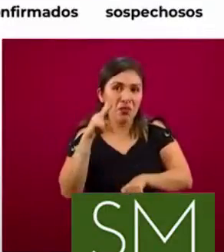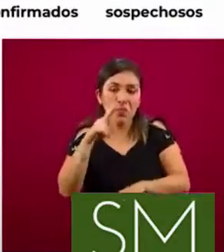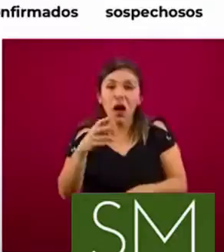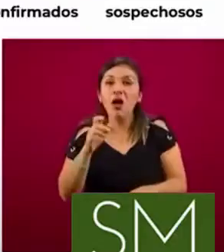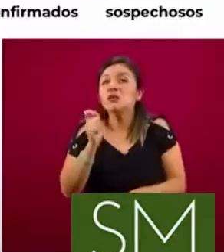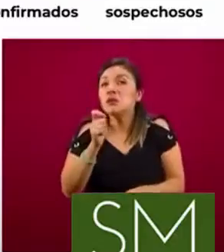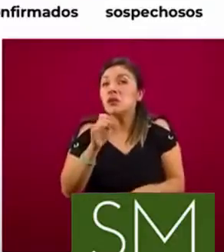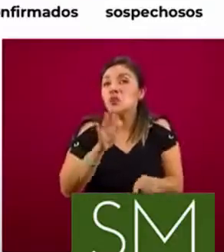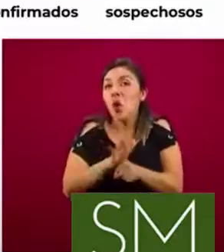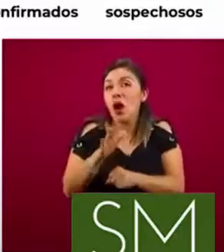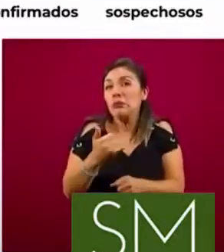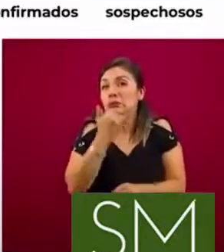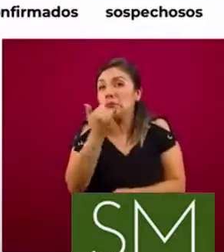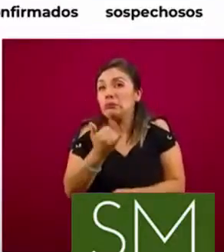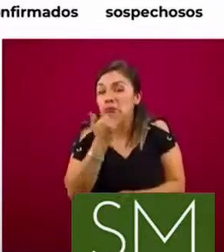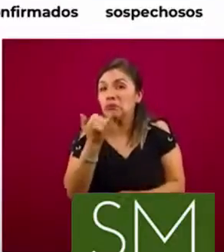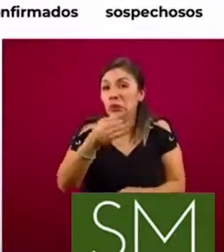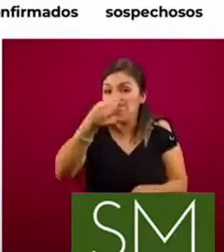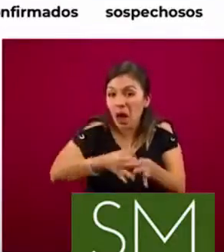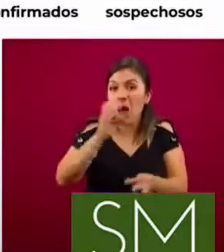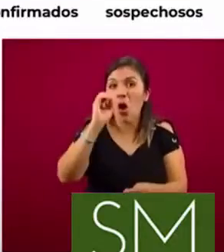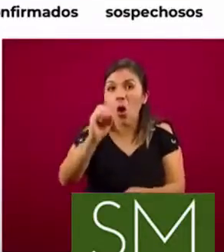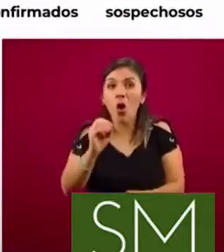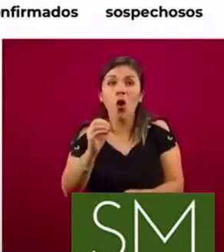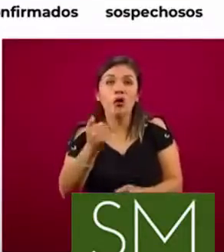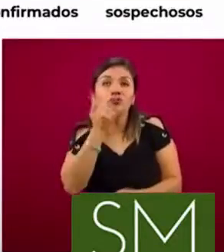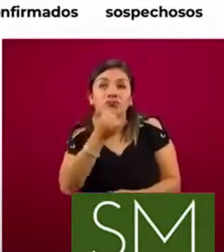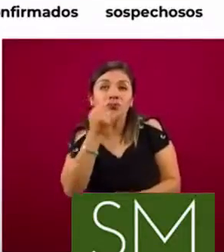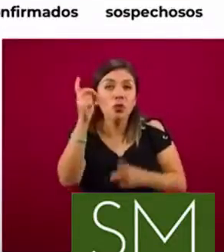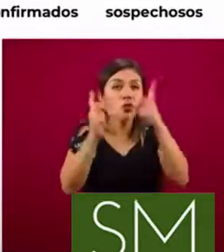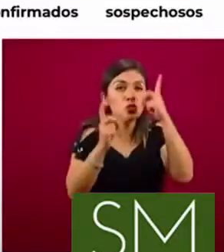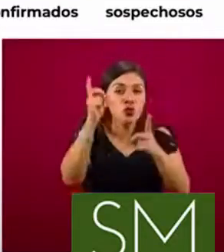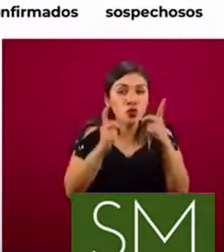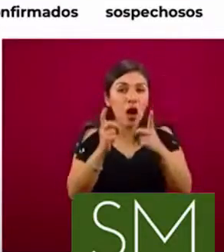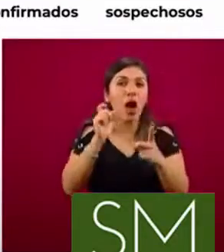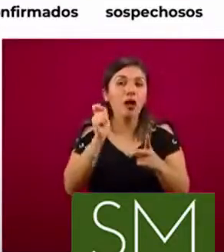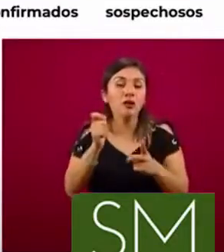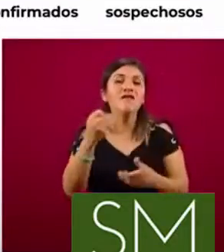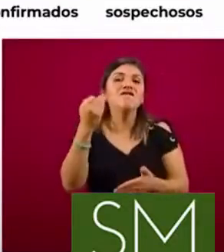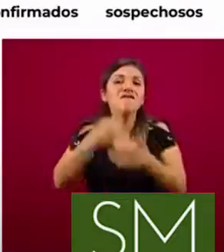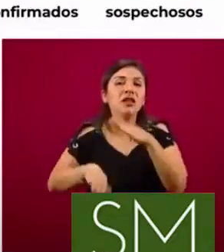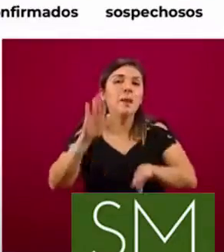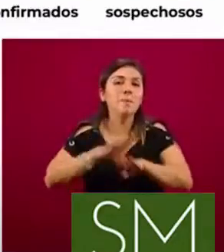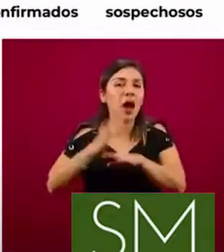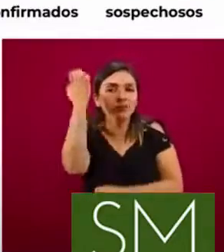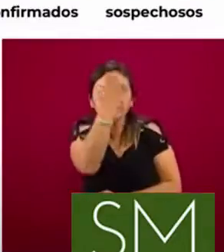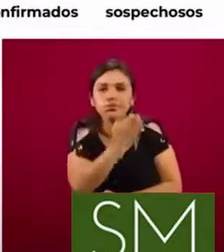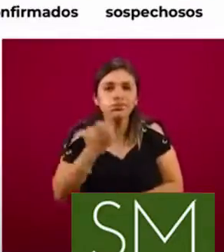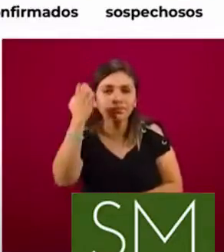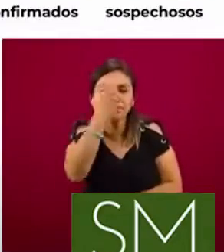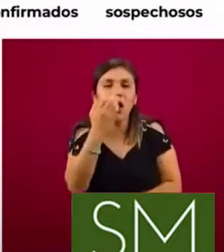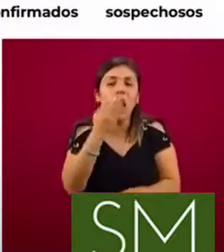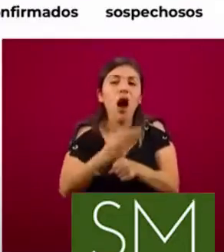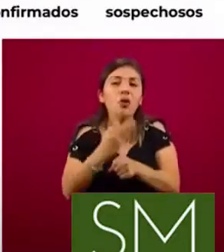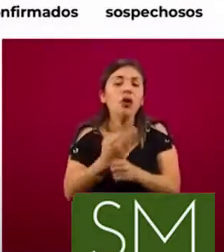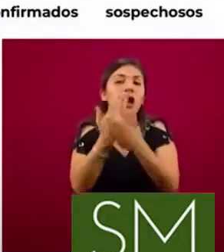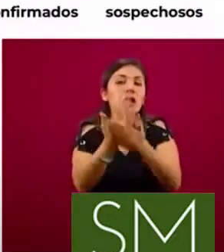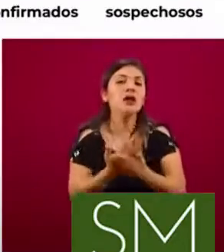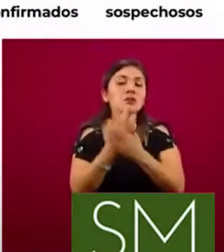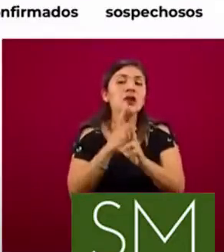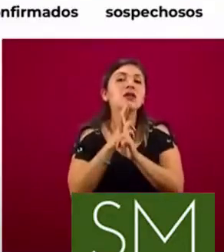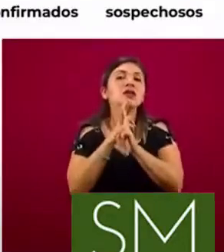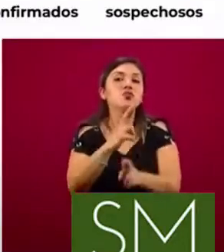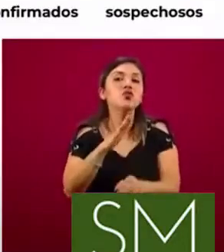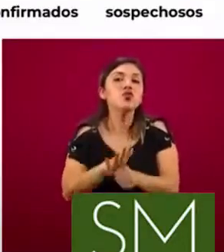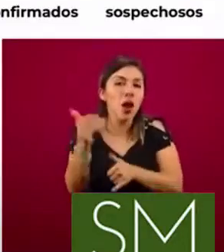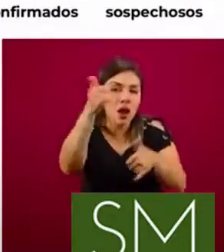confirmados o sospechosos, viendo que los sospechosos se encuentran en los últimos días, porque son precisamente las personas que están esperando un resultado